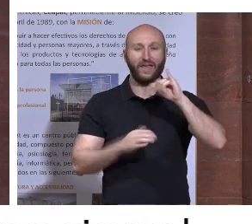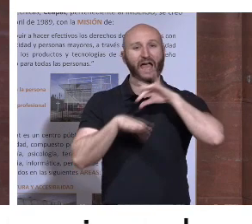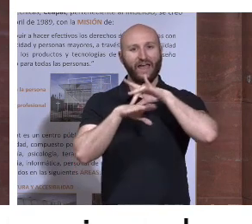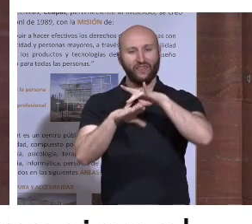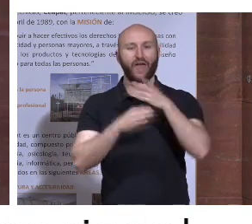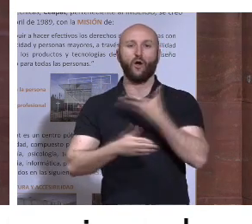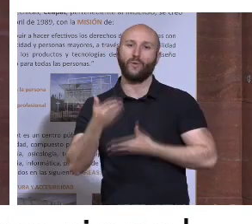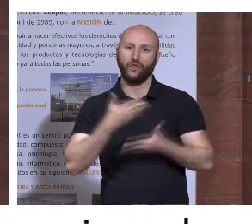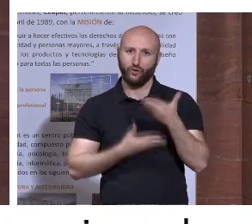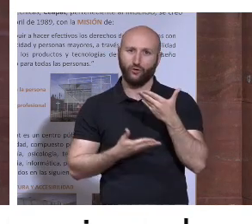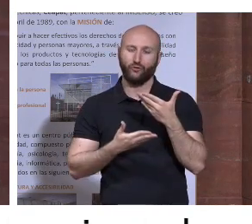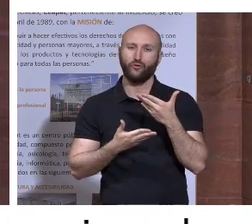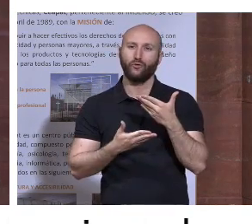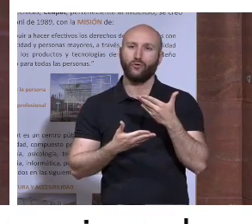Cooperación